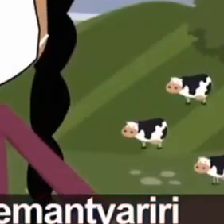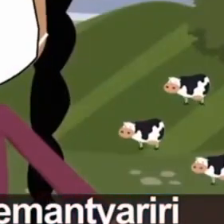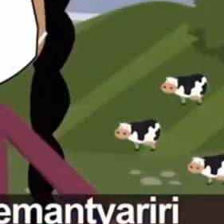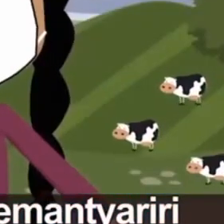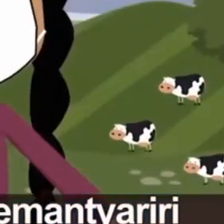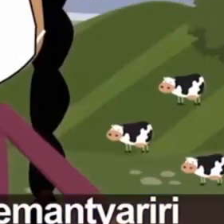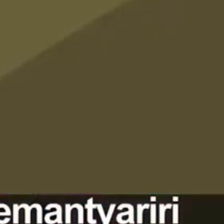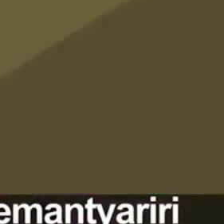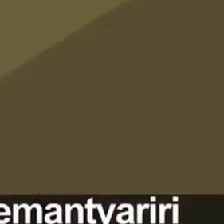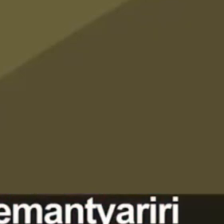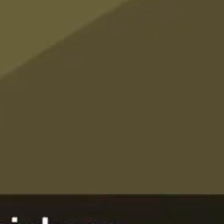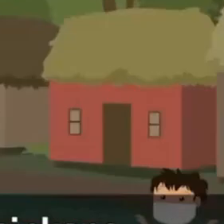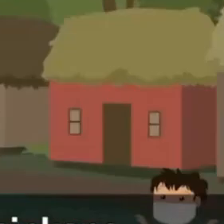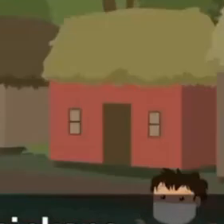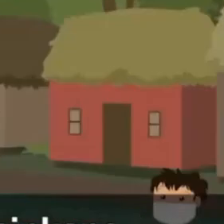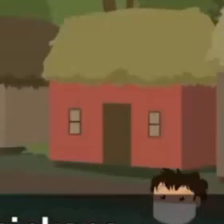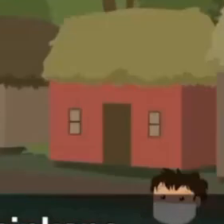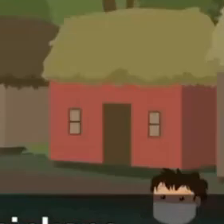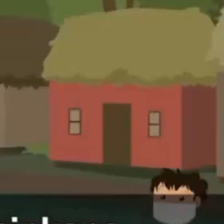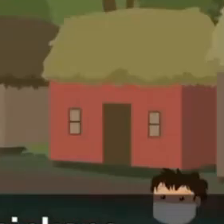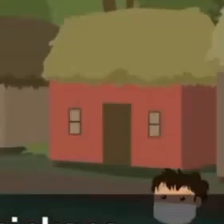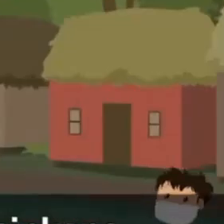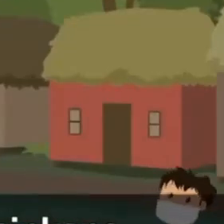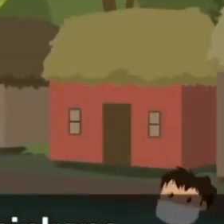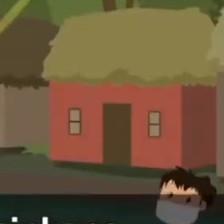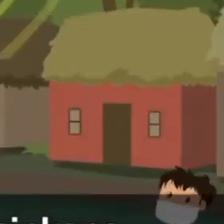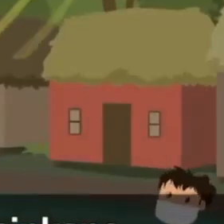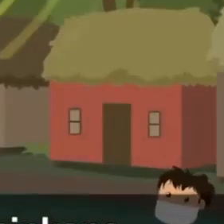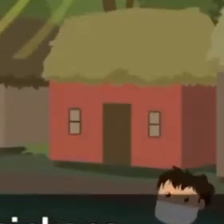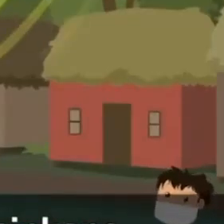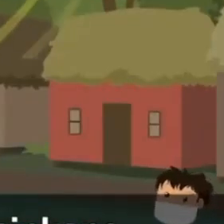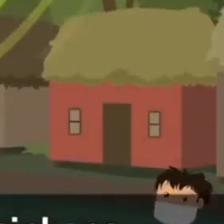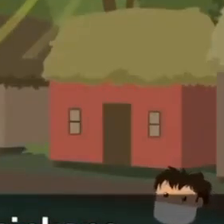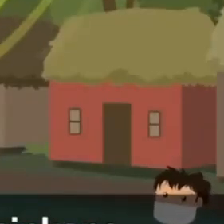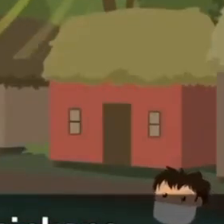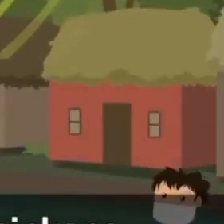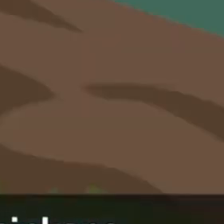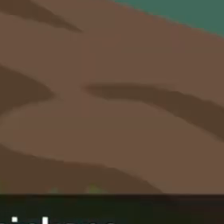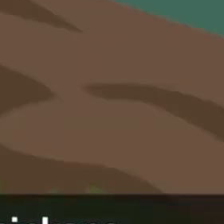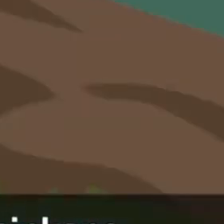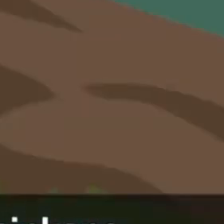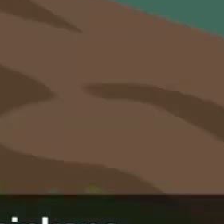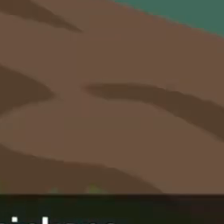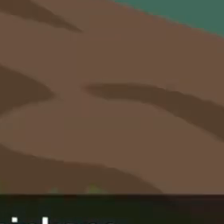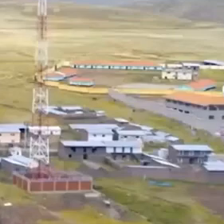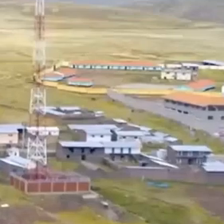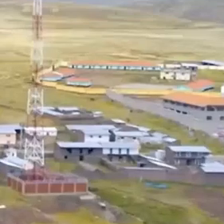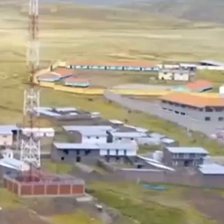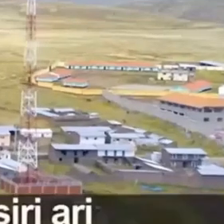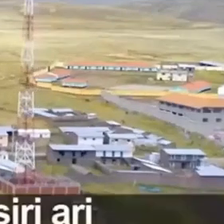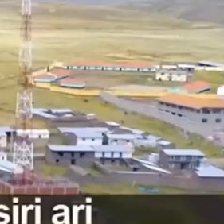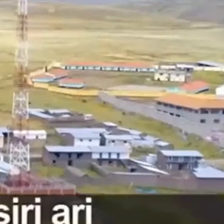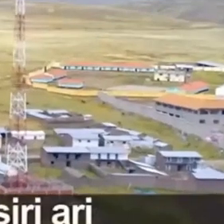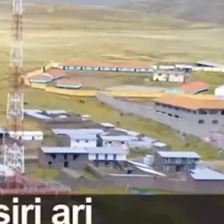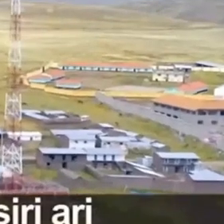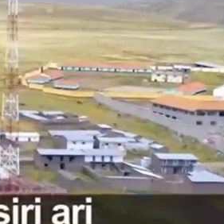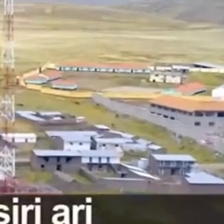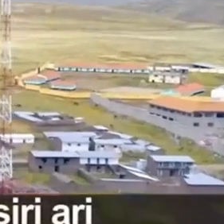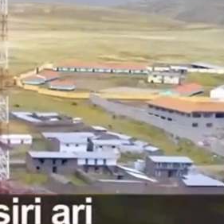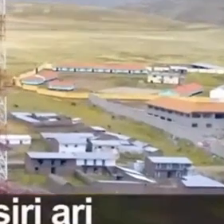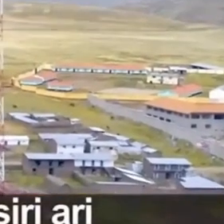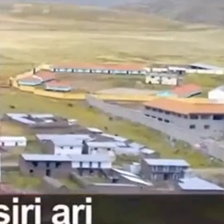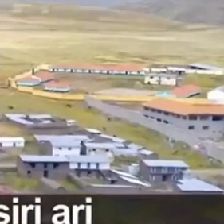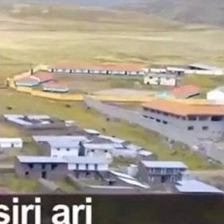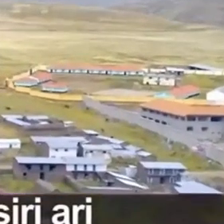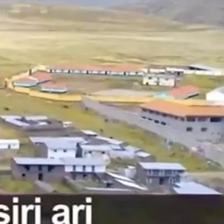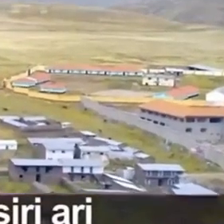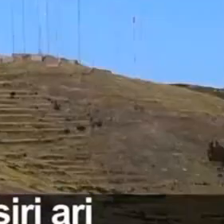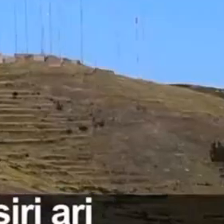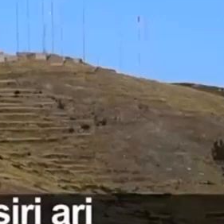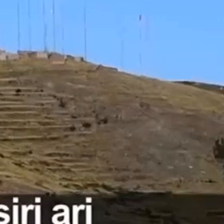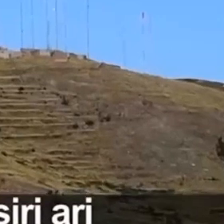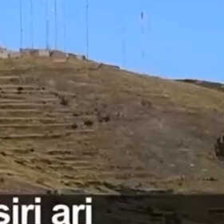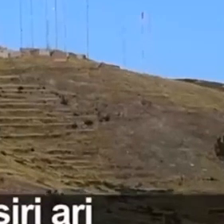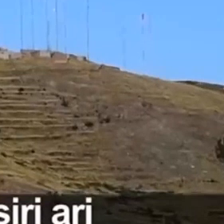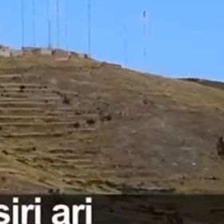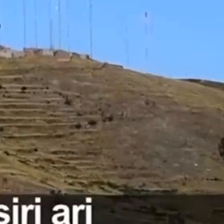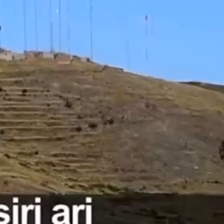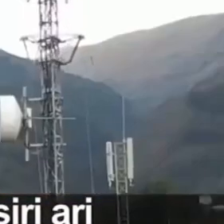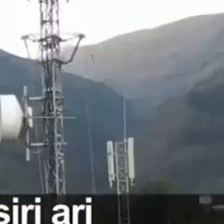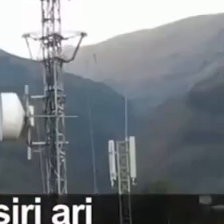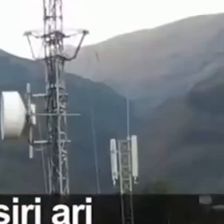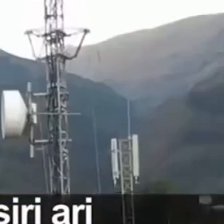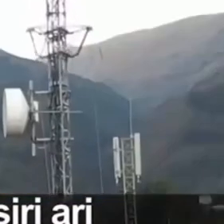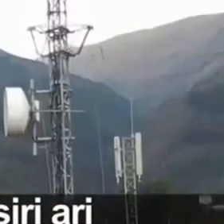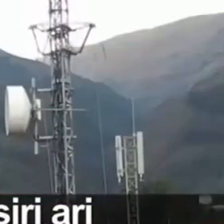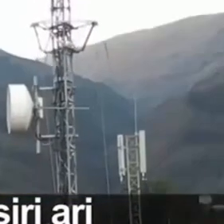manjari di piñaye tiri aisa ti uba metanda chiri terika pishanin kape wakera ari antena pe sokia paja